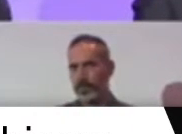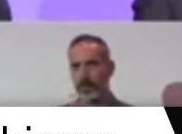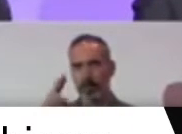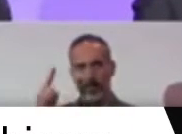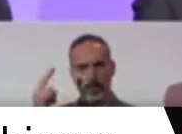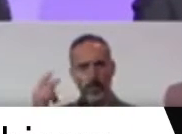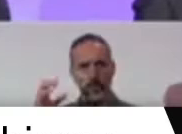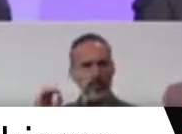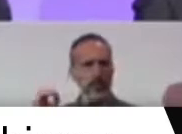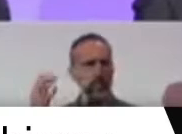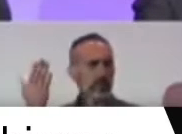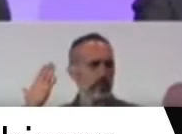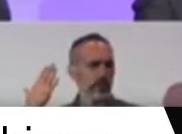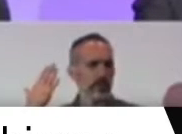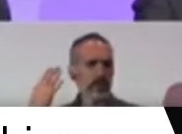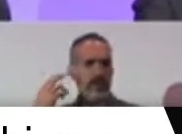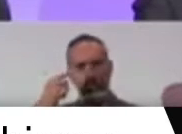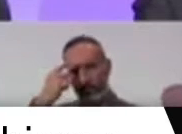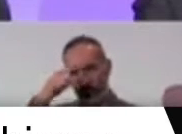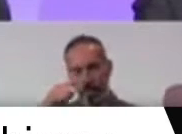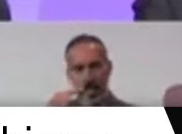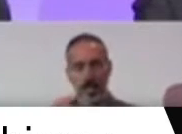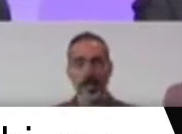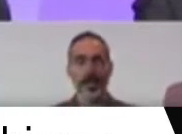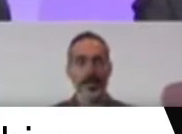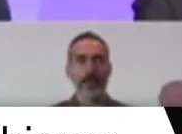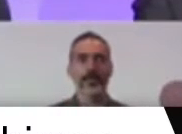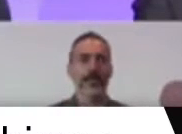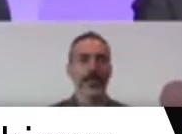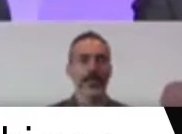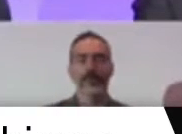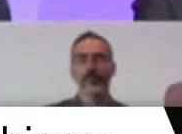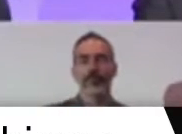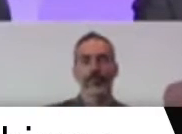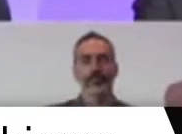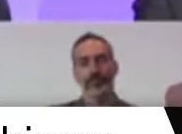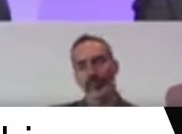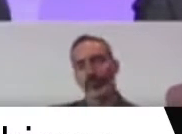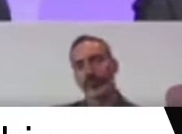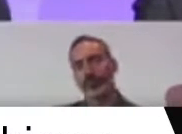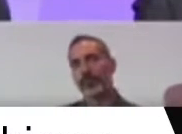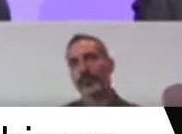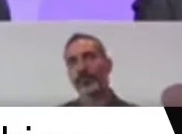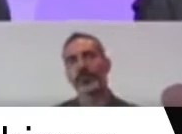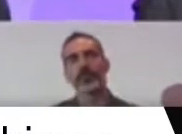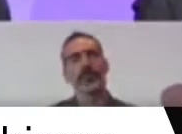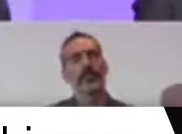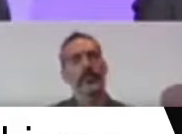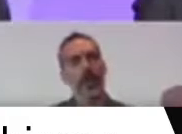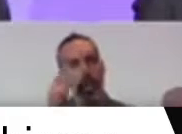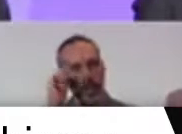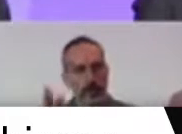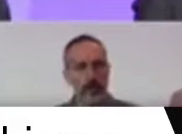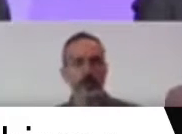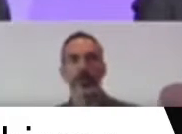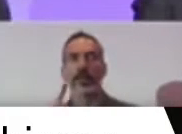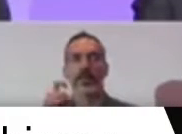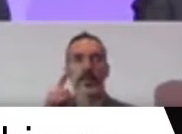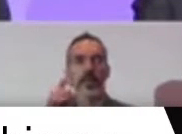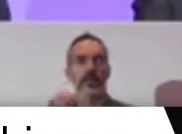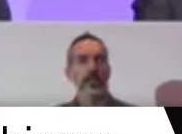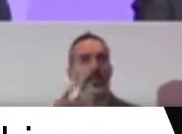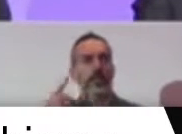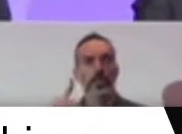de relaminación. El trabajo conjunto para resolver la prestación del servicio de agua potable en